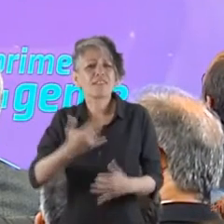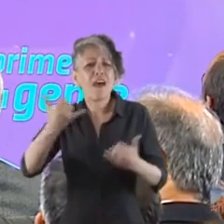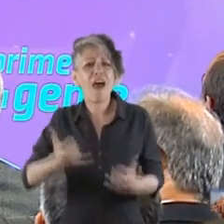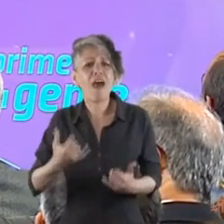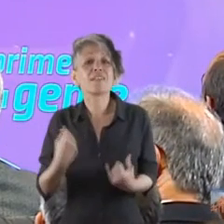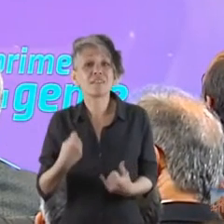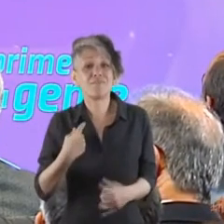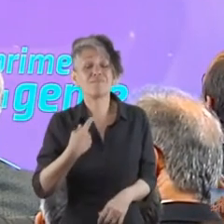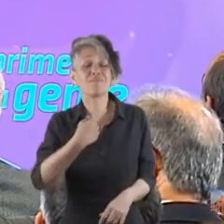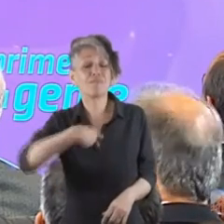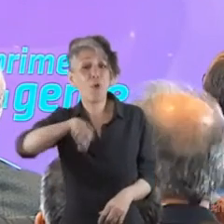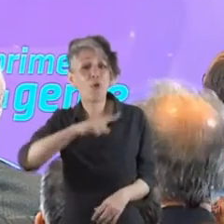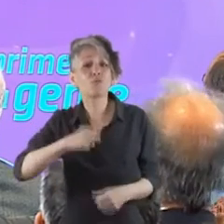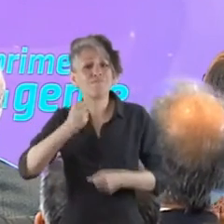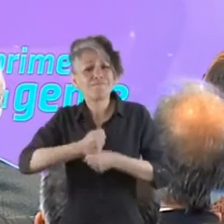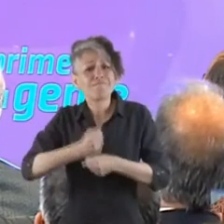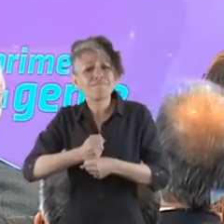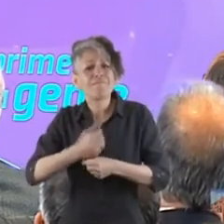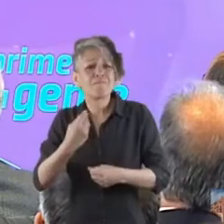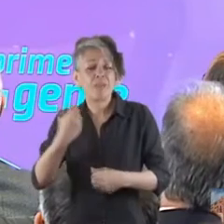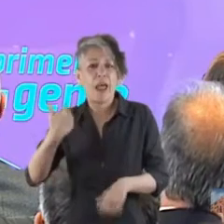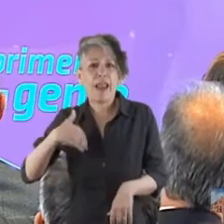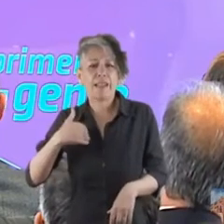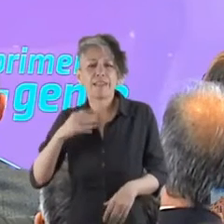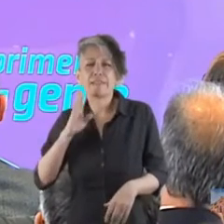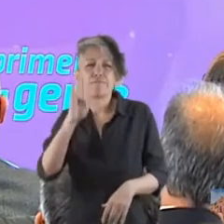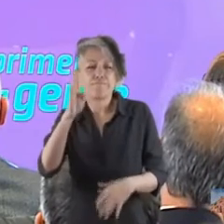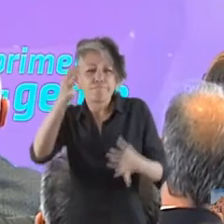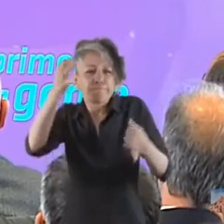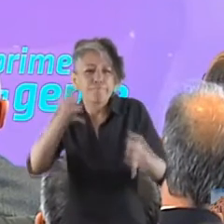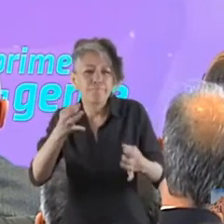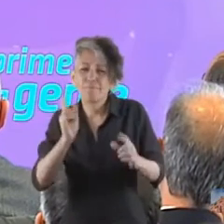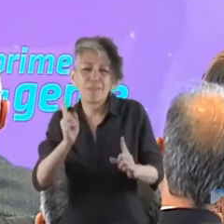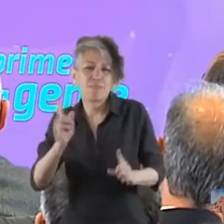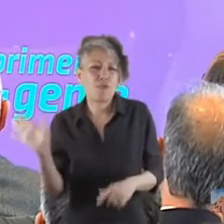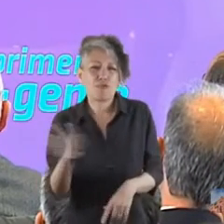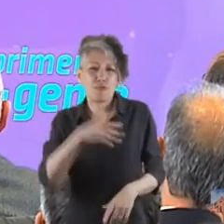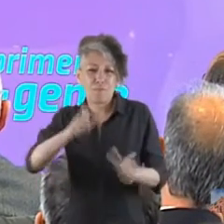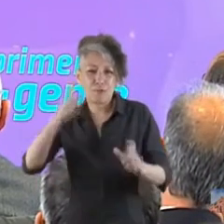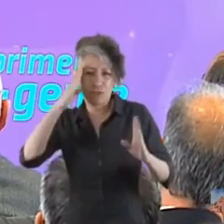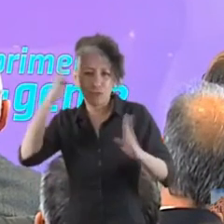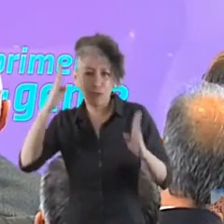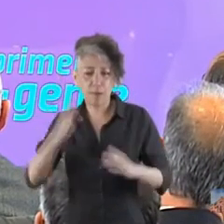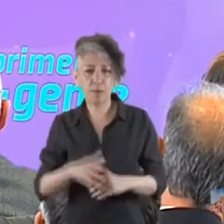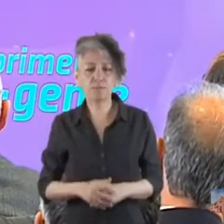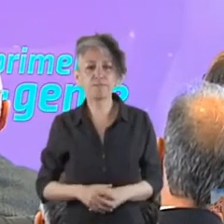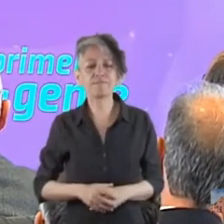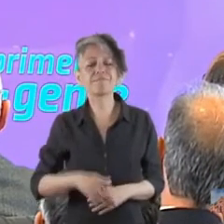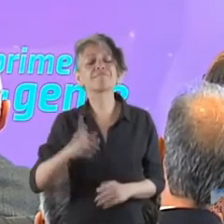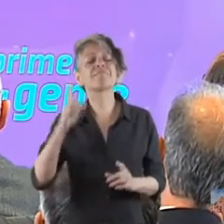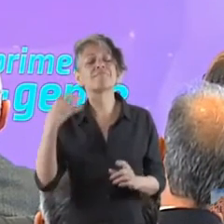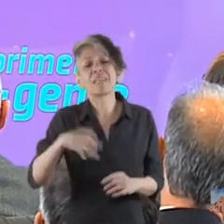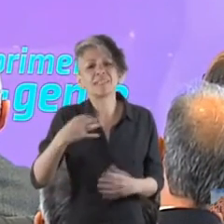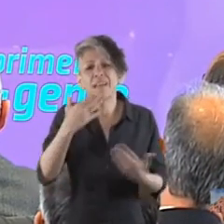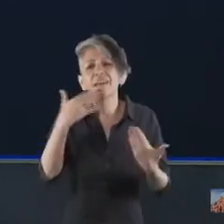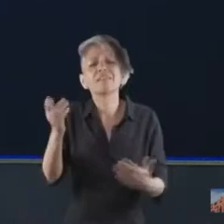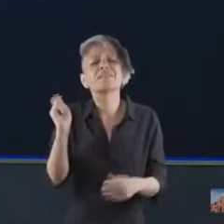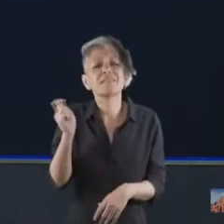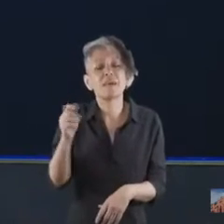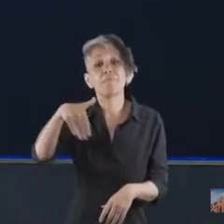argentina próspera como todos soñamos quiero también agradecerle muy especialmente a malena y a mi familia